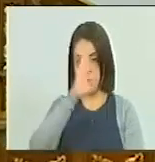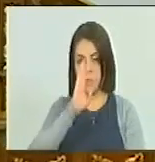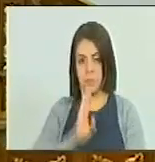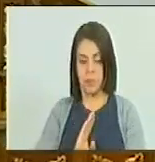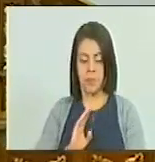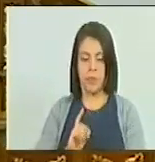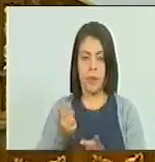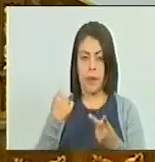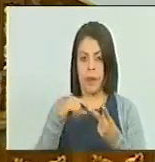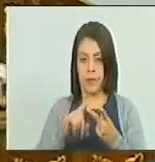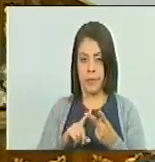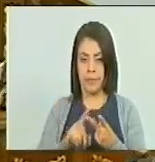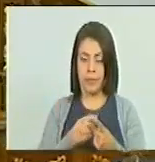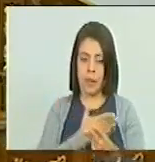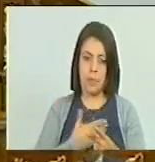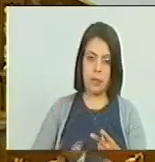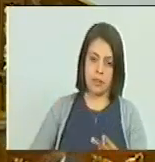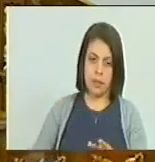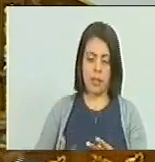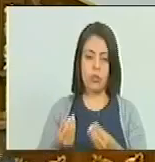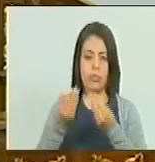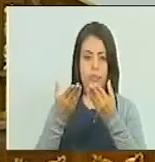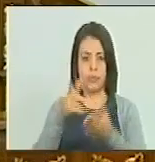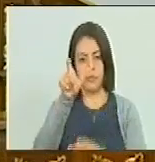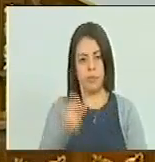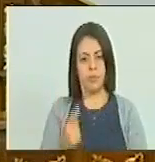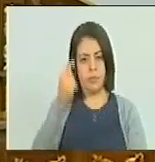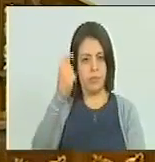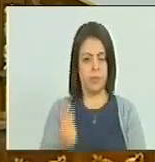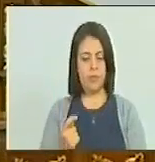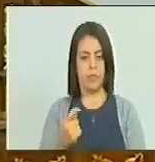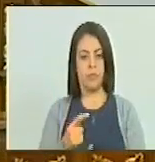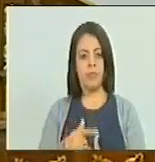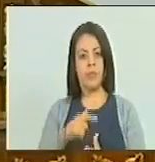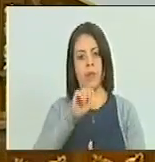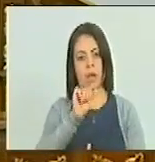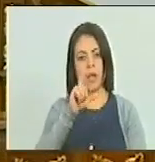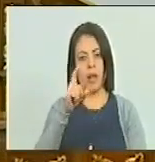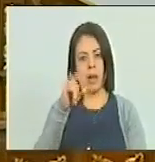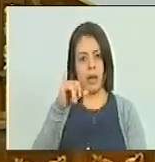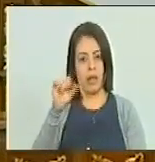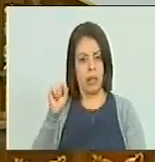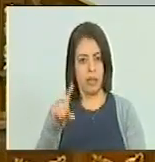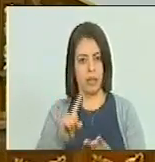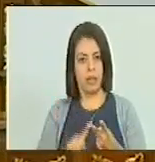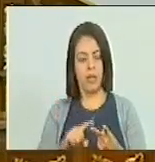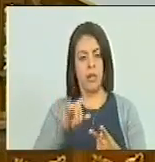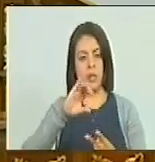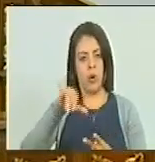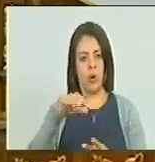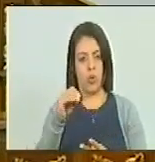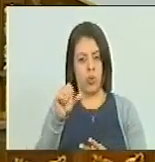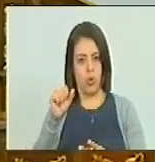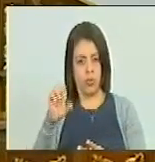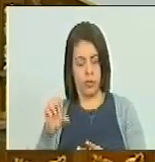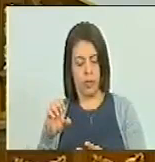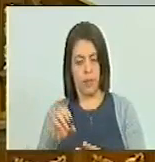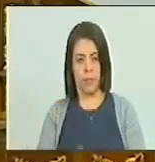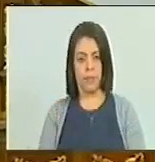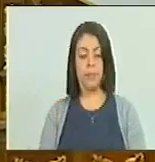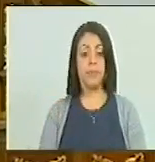de Brasil. El presidente otorgó el derecho de palabra a los diputados Alexis Ortiles y José Gregorio